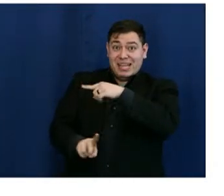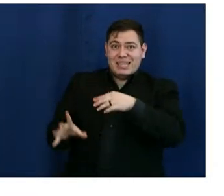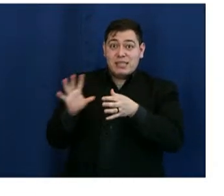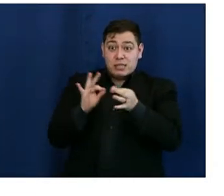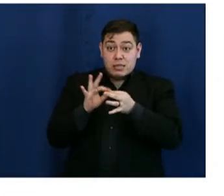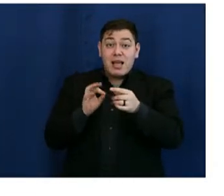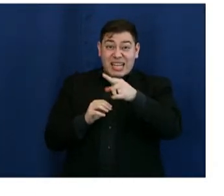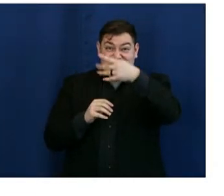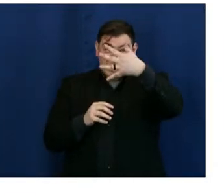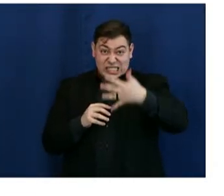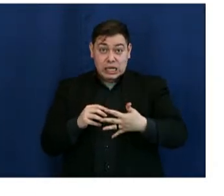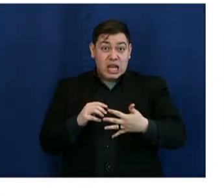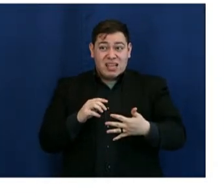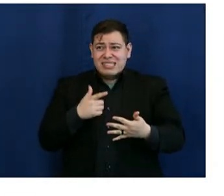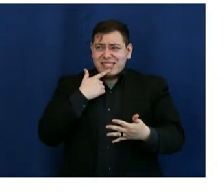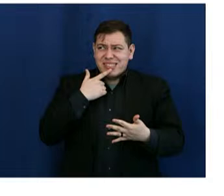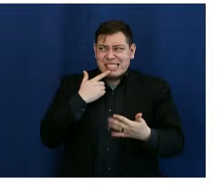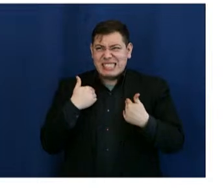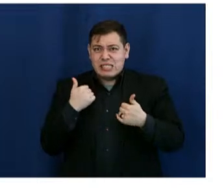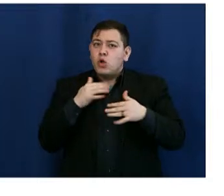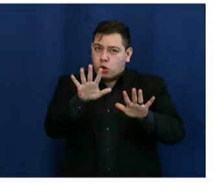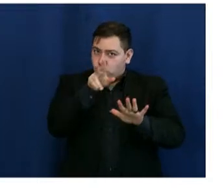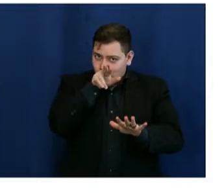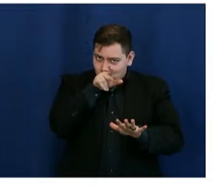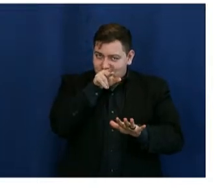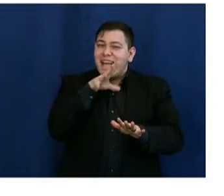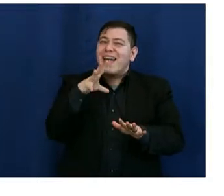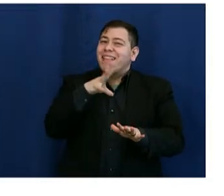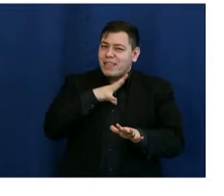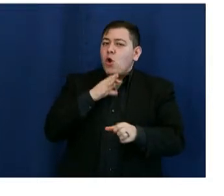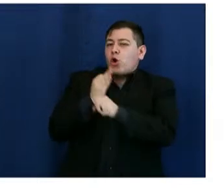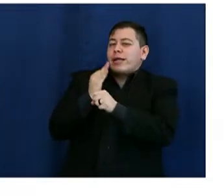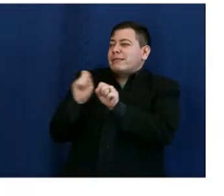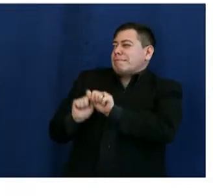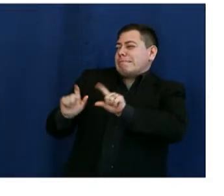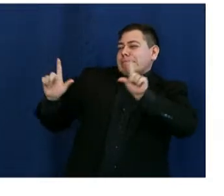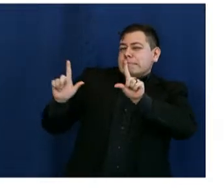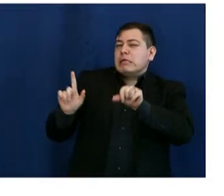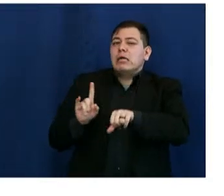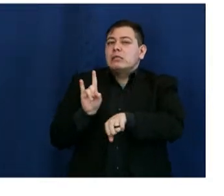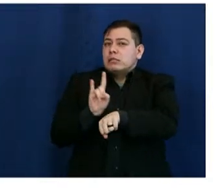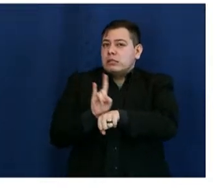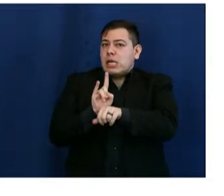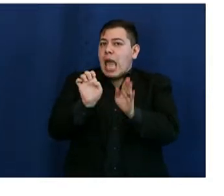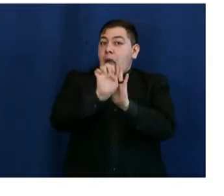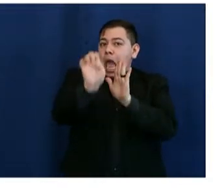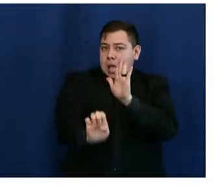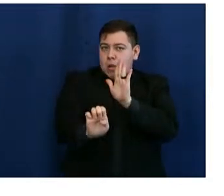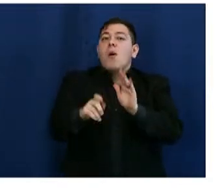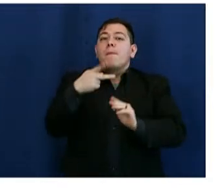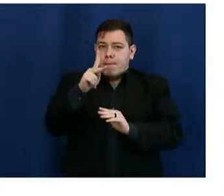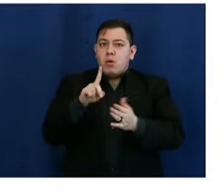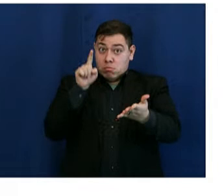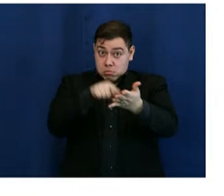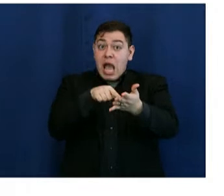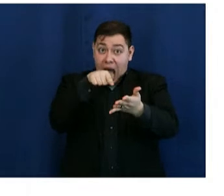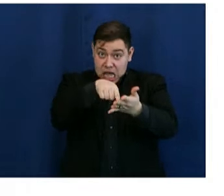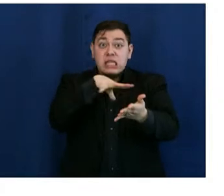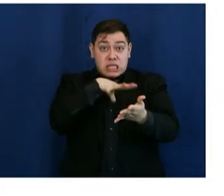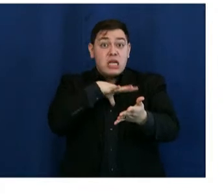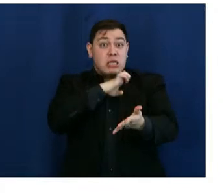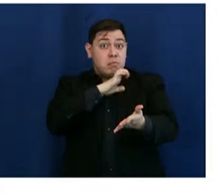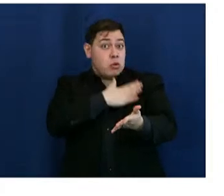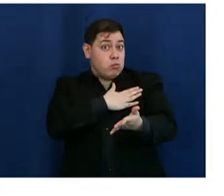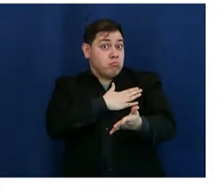Página de web está en inglés, pero lo van a poder buscar en español también, así que no se preocupen. Lo que pasa es que se lo estoy enseñando cómo va a ser, pero van a poder hacer clic en el sitio específico